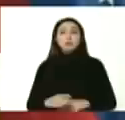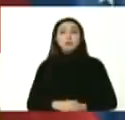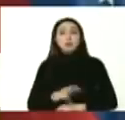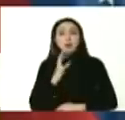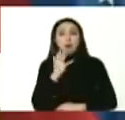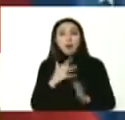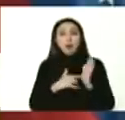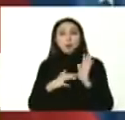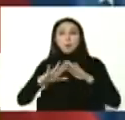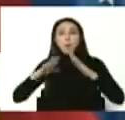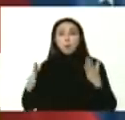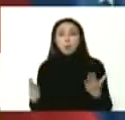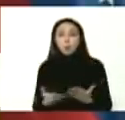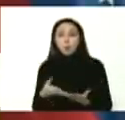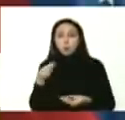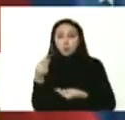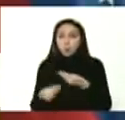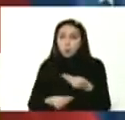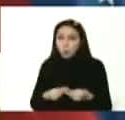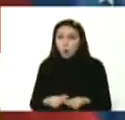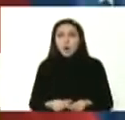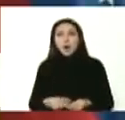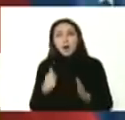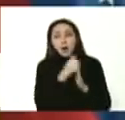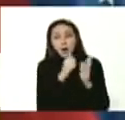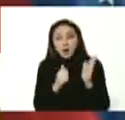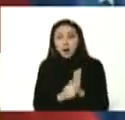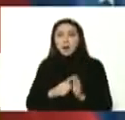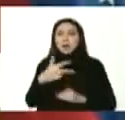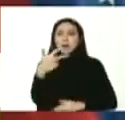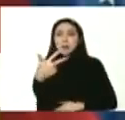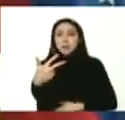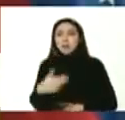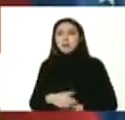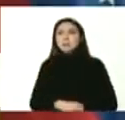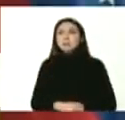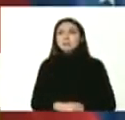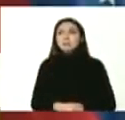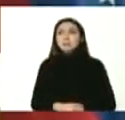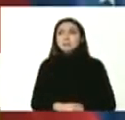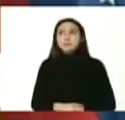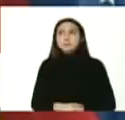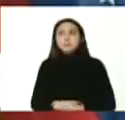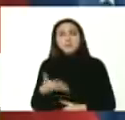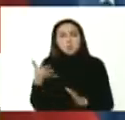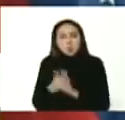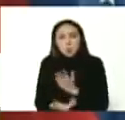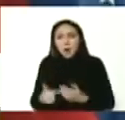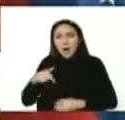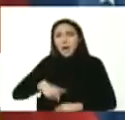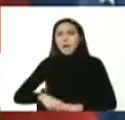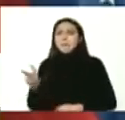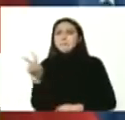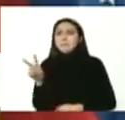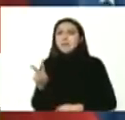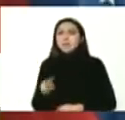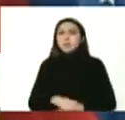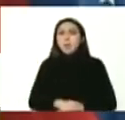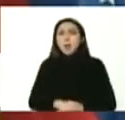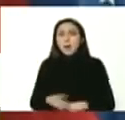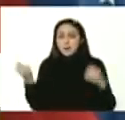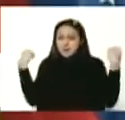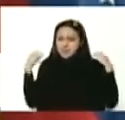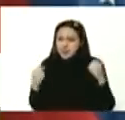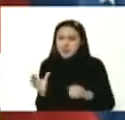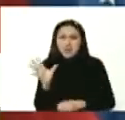ejemplo para el mundo entero en base a lo que establece el título 3 de nuestra Constitución. En el caso de Venezuela no hay prácticas que